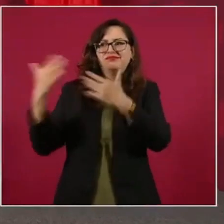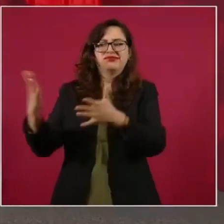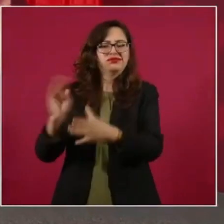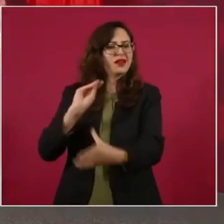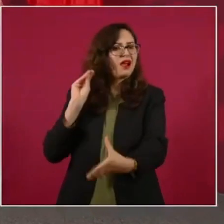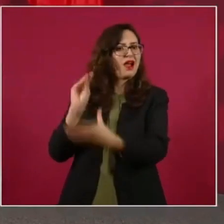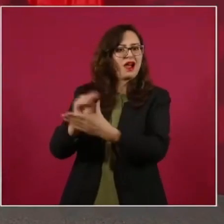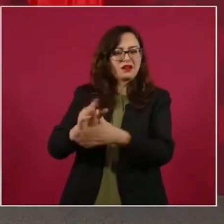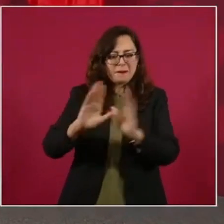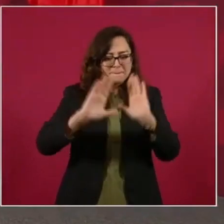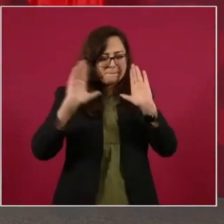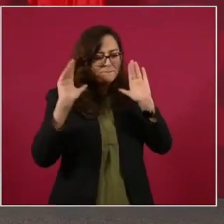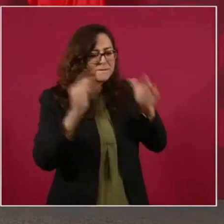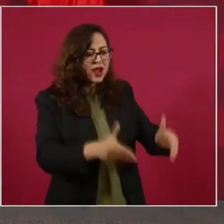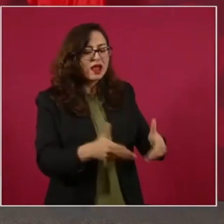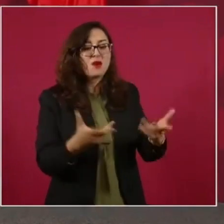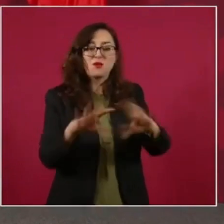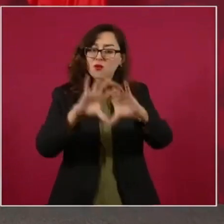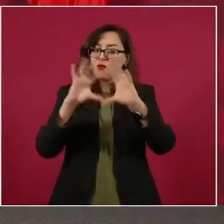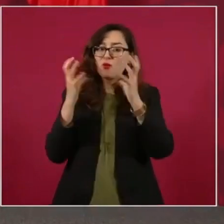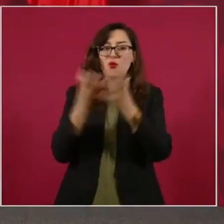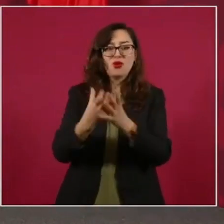porque está mal el mundo.